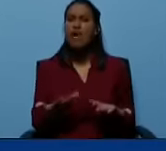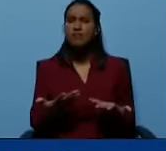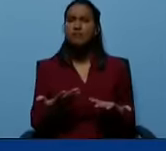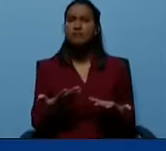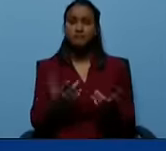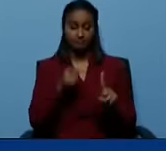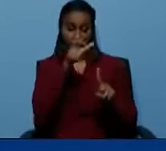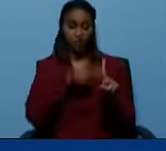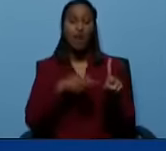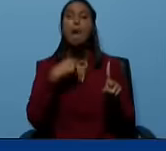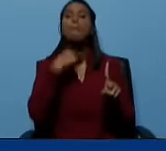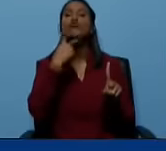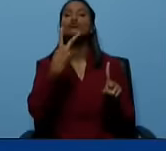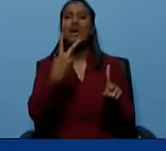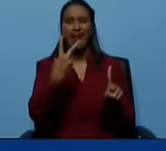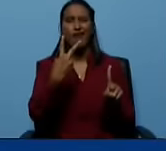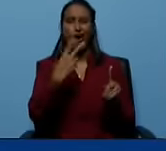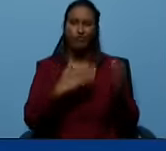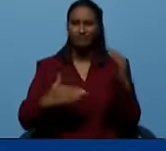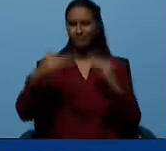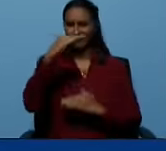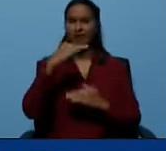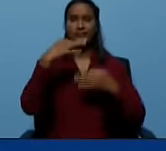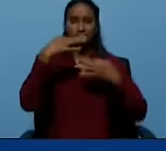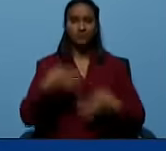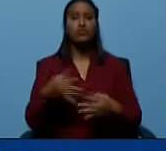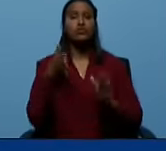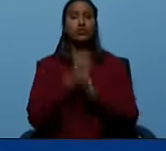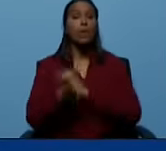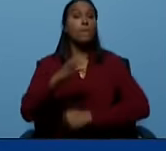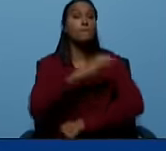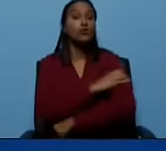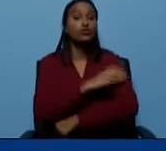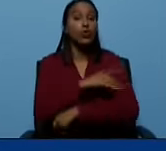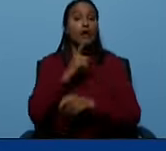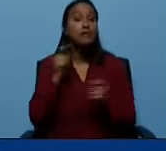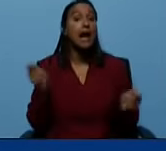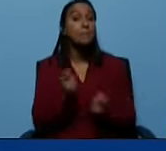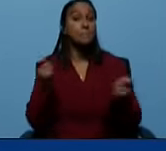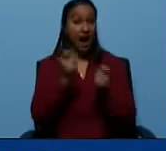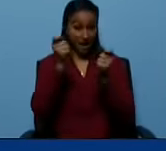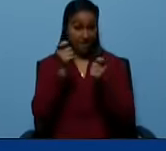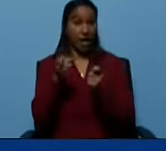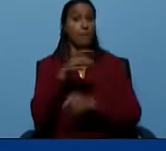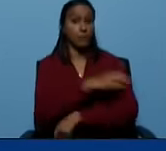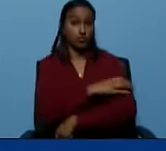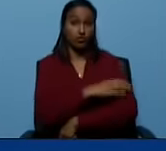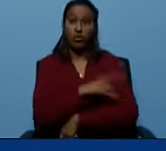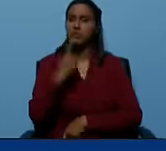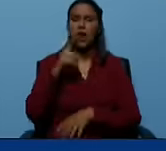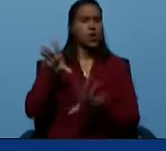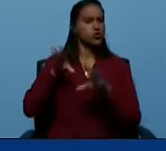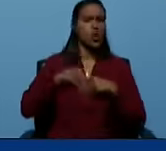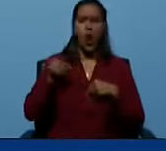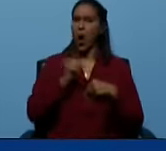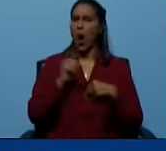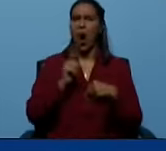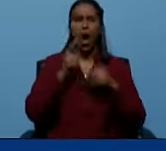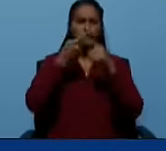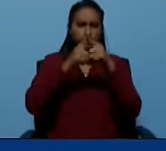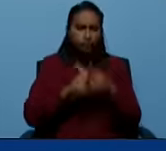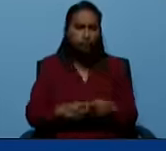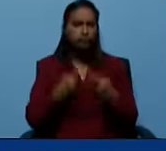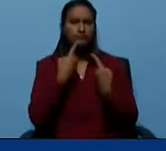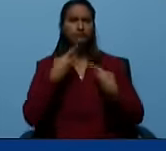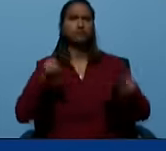del comando de campaña de la ultraderecha en Venezuela declara que no van a aceptar los resultados del CNE, que solamente van a